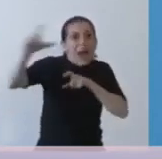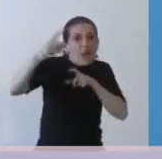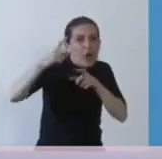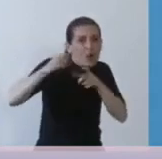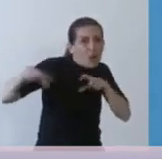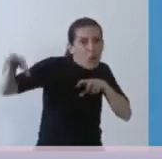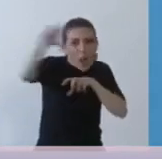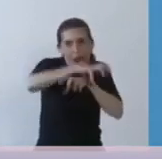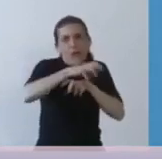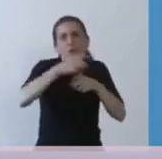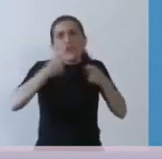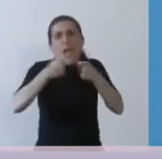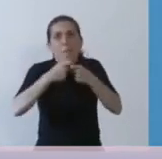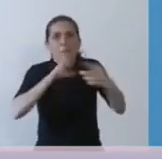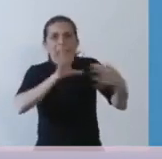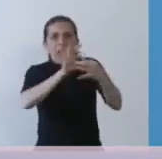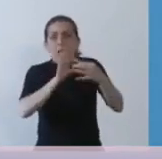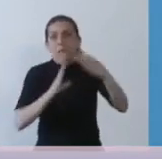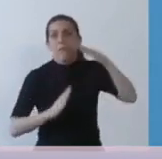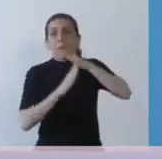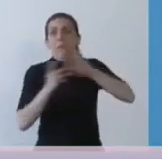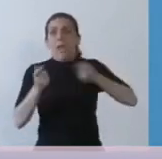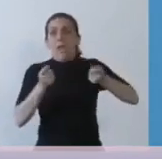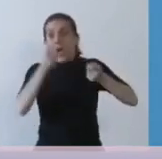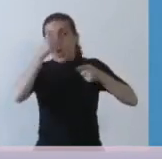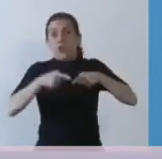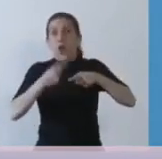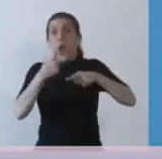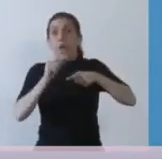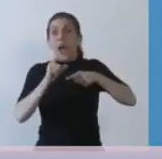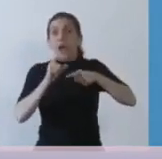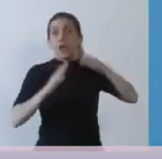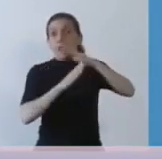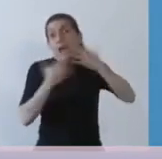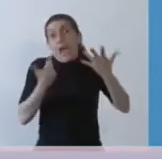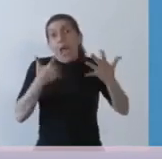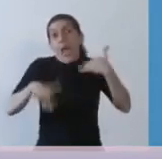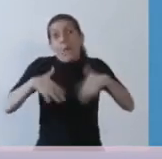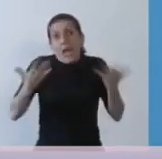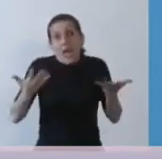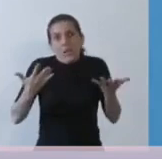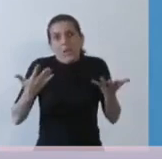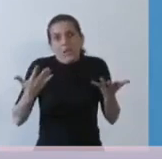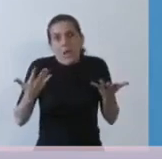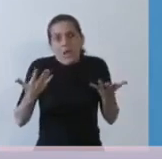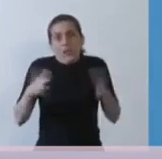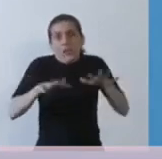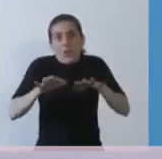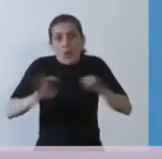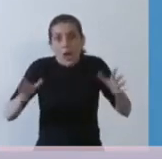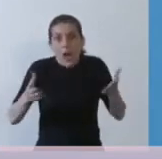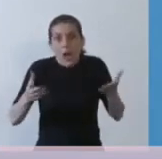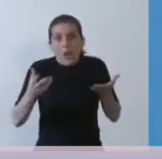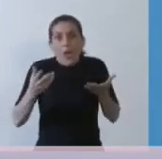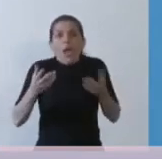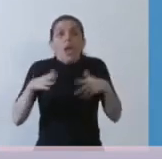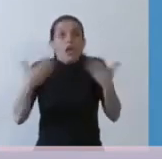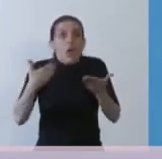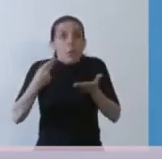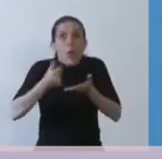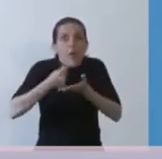esta regulación del Banco Central en esta emergencia tan significativa que estamos viviendo El capital de trabajo que